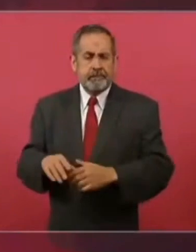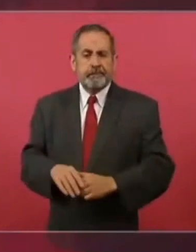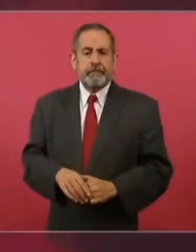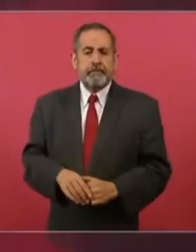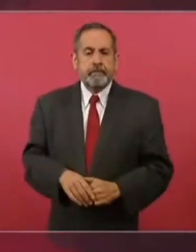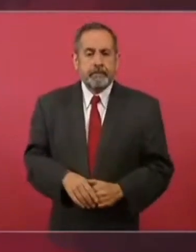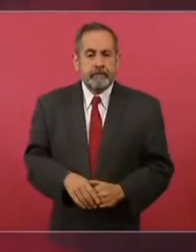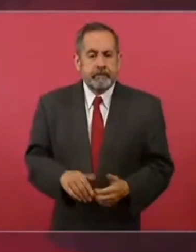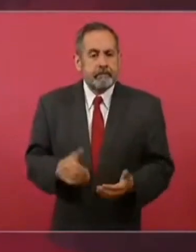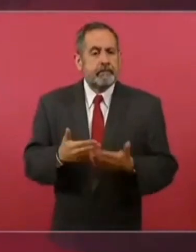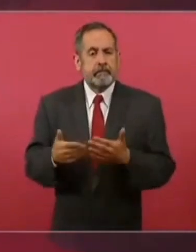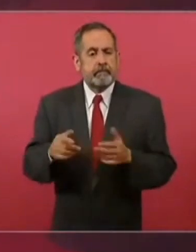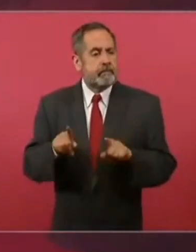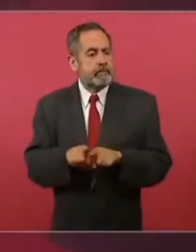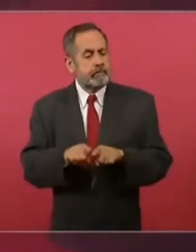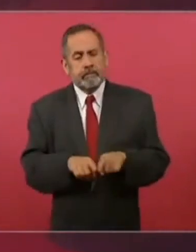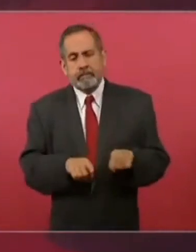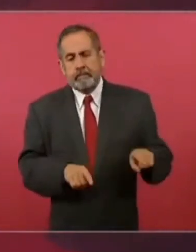Y ahora lo mismo.